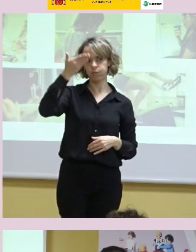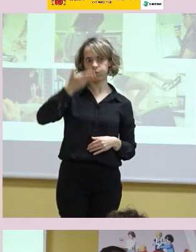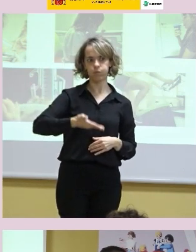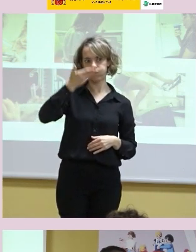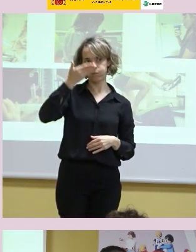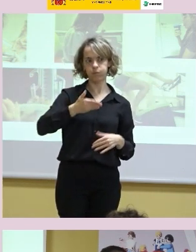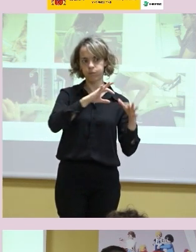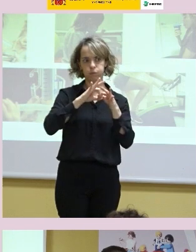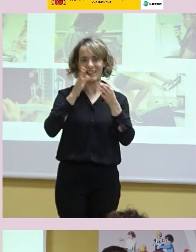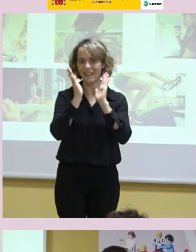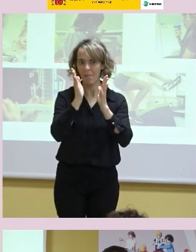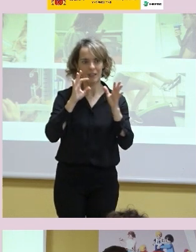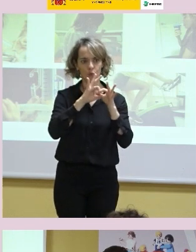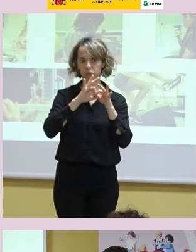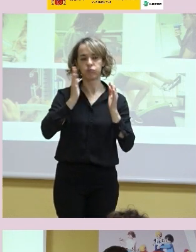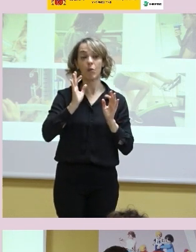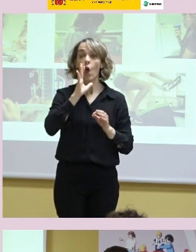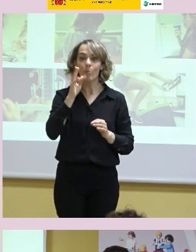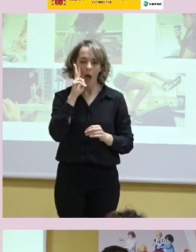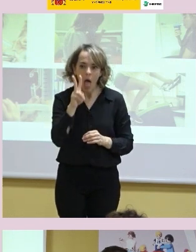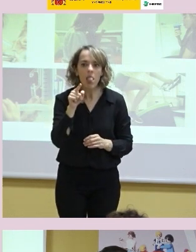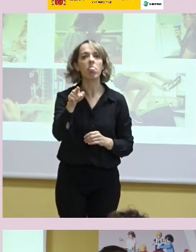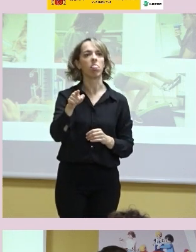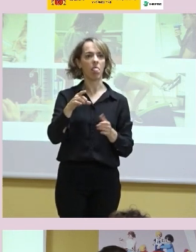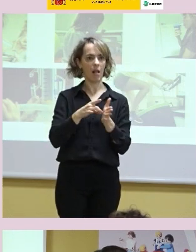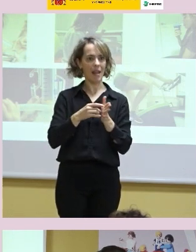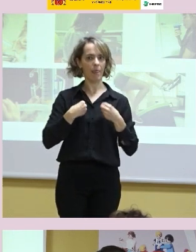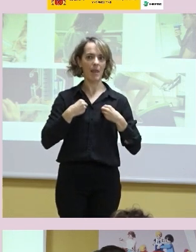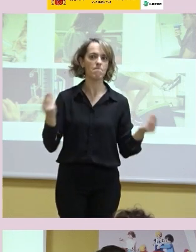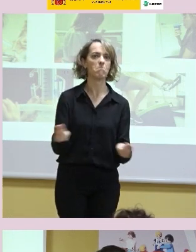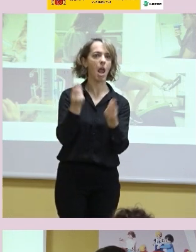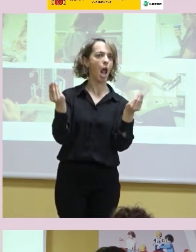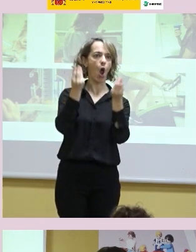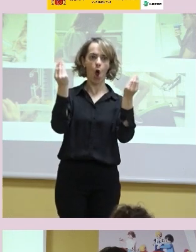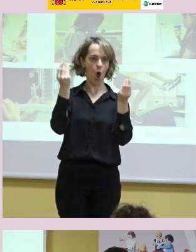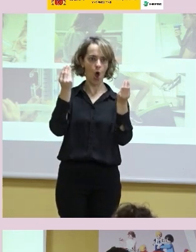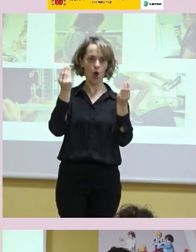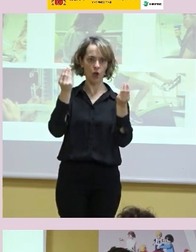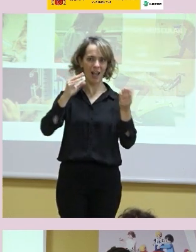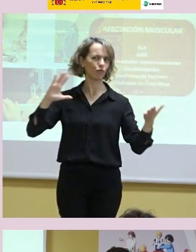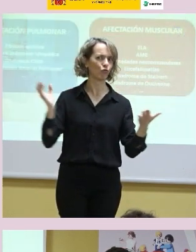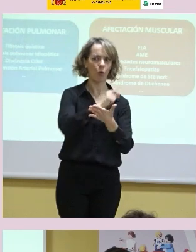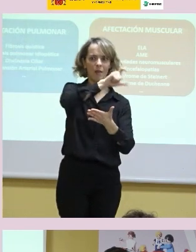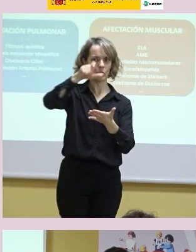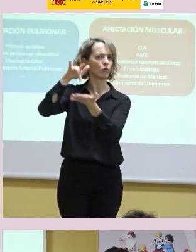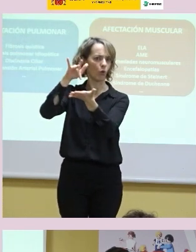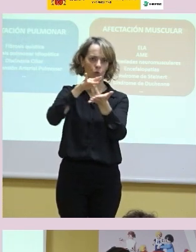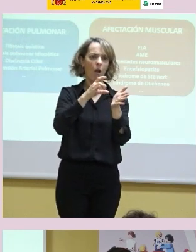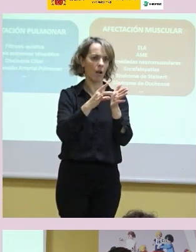forma de tratamiento porque hemos visto que mejora la calidad de vida en prácticamente todos los pacientes.